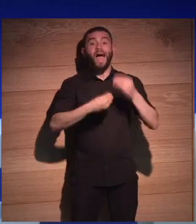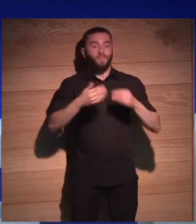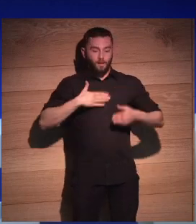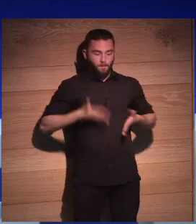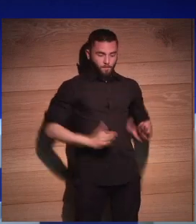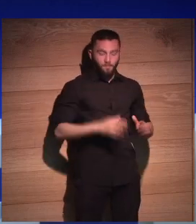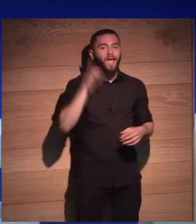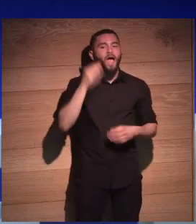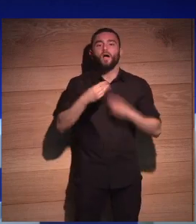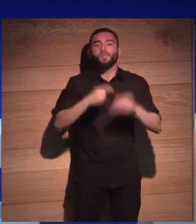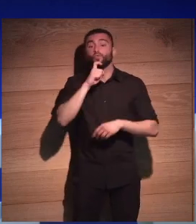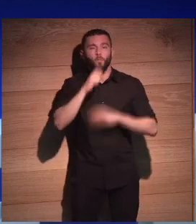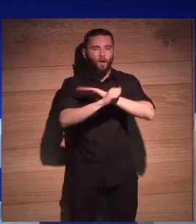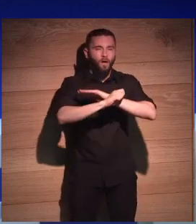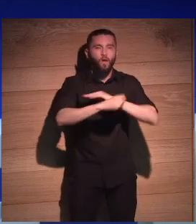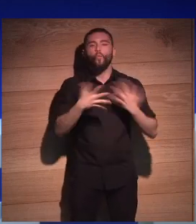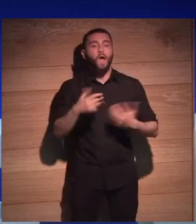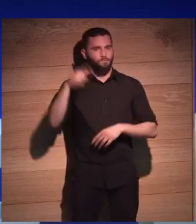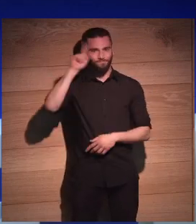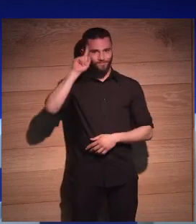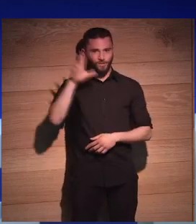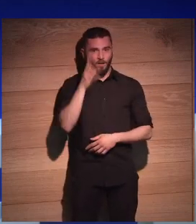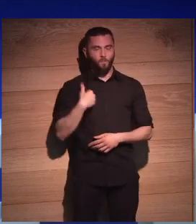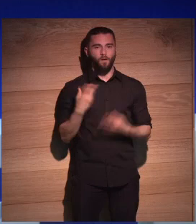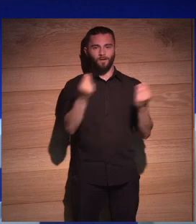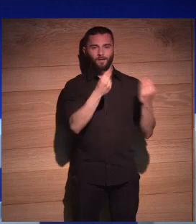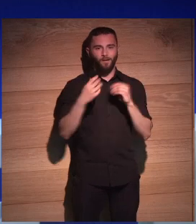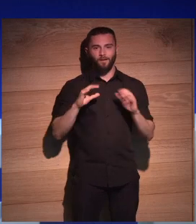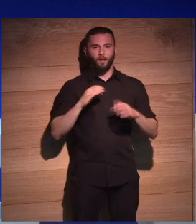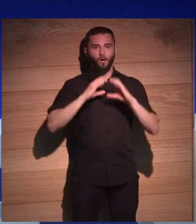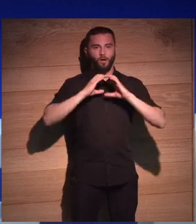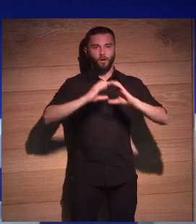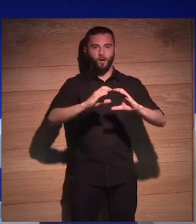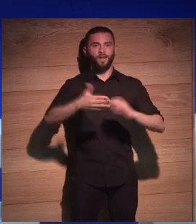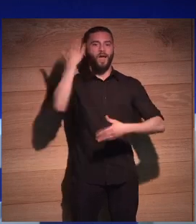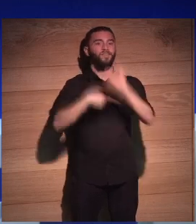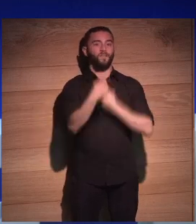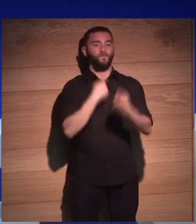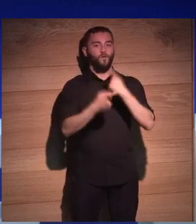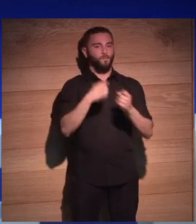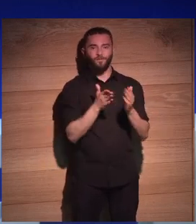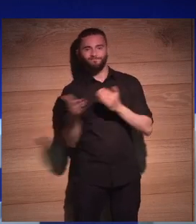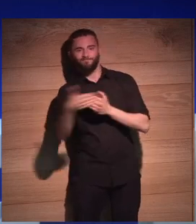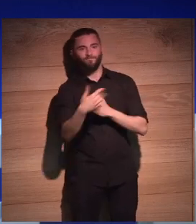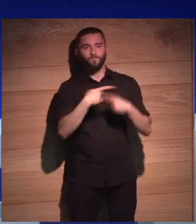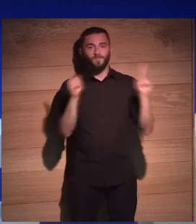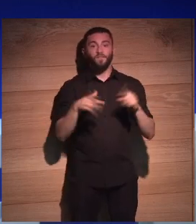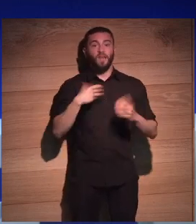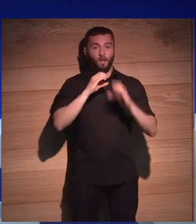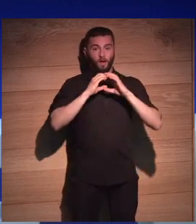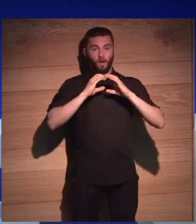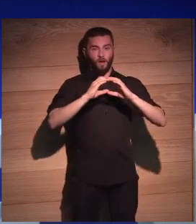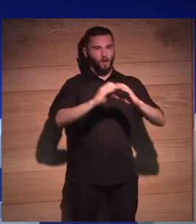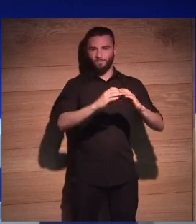mi hija, por ejemplo. Porque veo que no se informan por los canales que nos informábamos anteriormente. Veo que los canales están